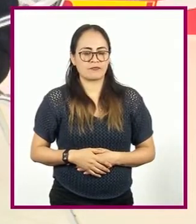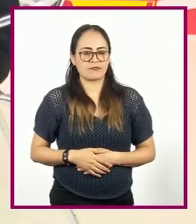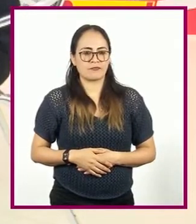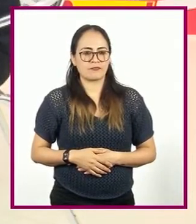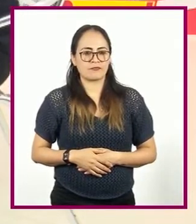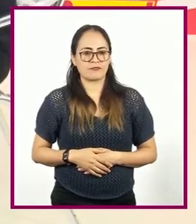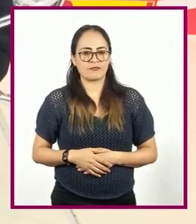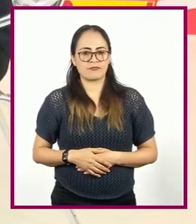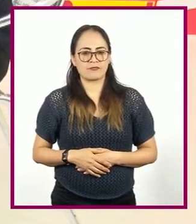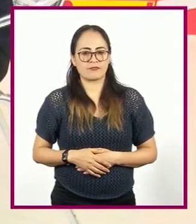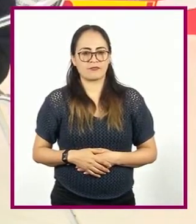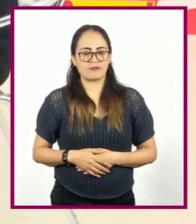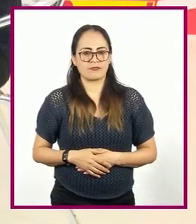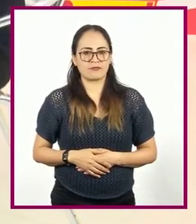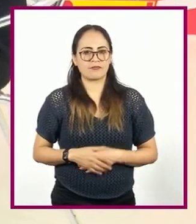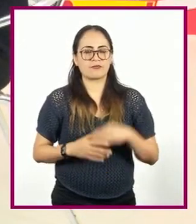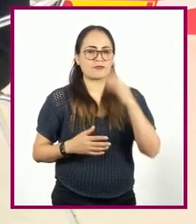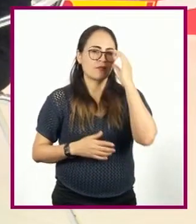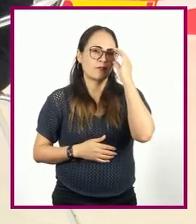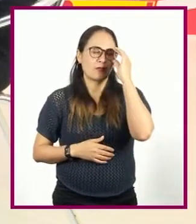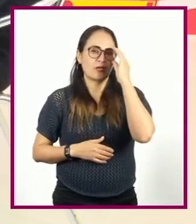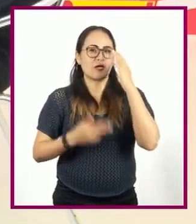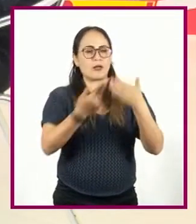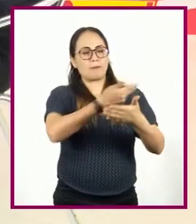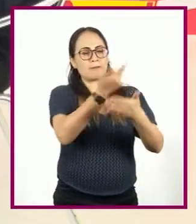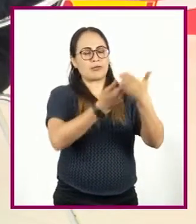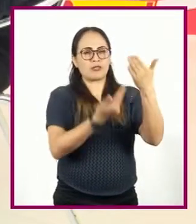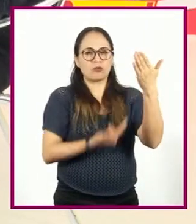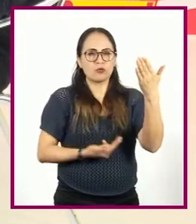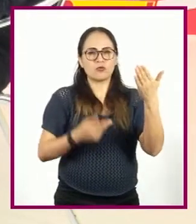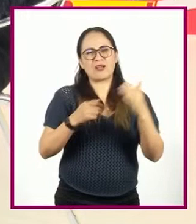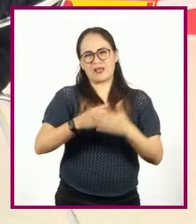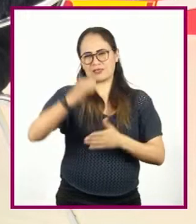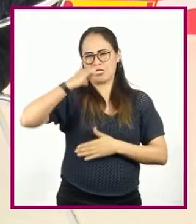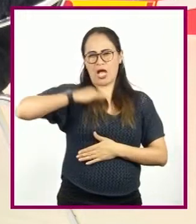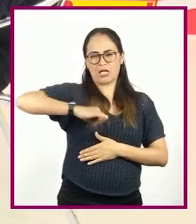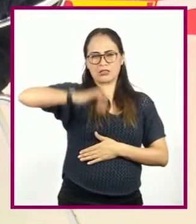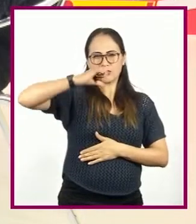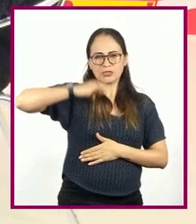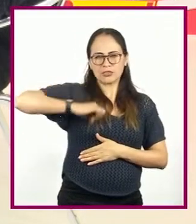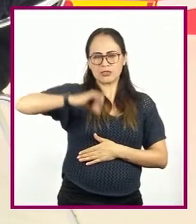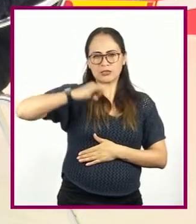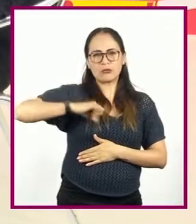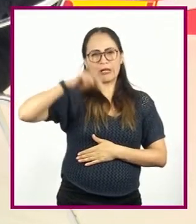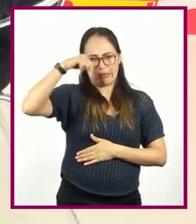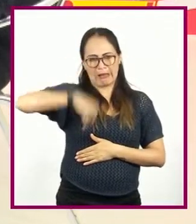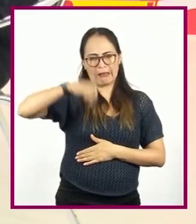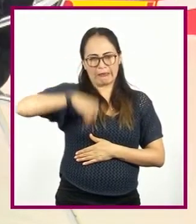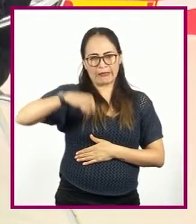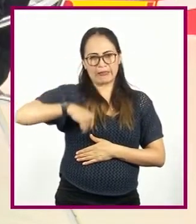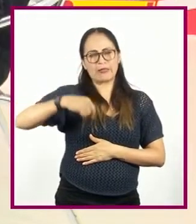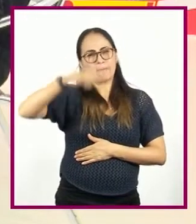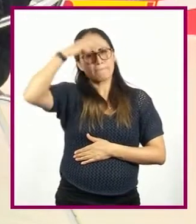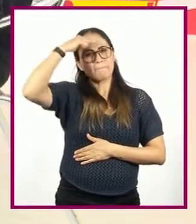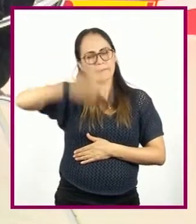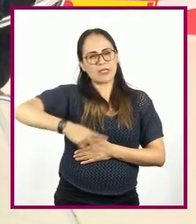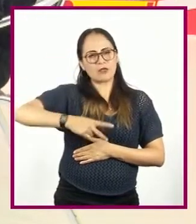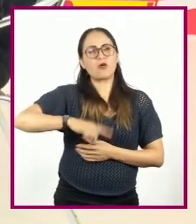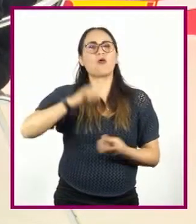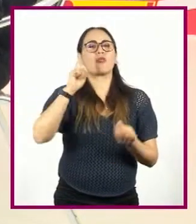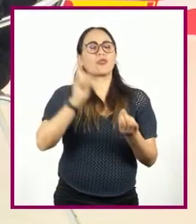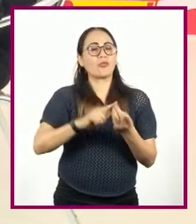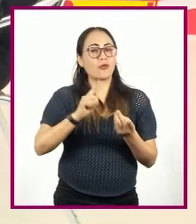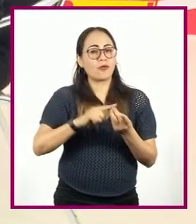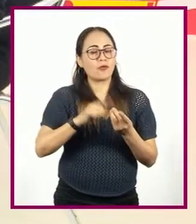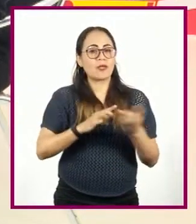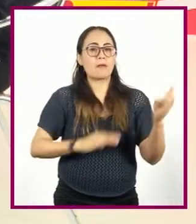Ahorita vas a ver. Algunas de las pinturas rupestres más antiguas que se han encontrado en nuestro país se localizan en